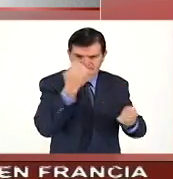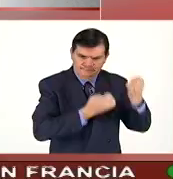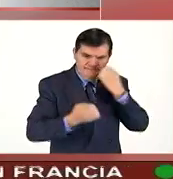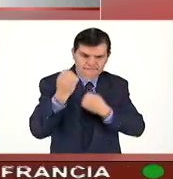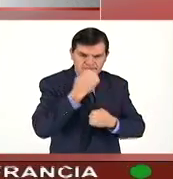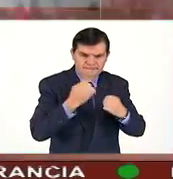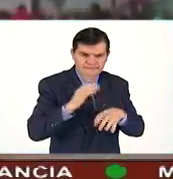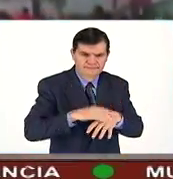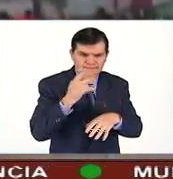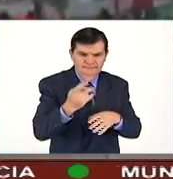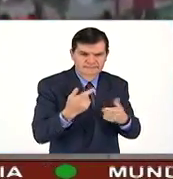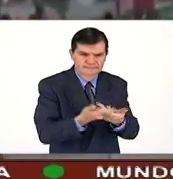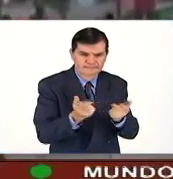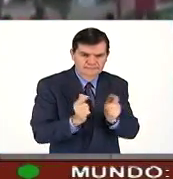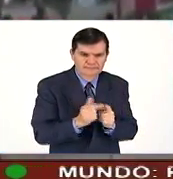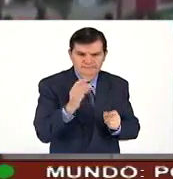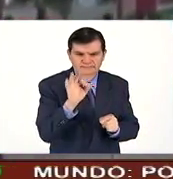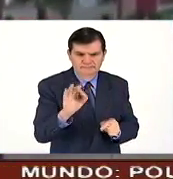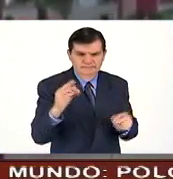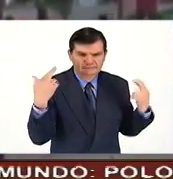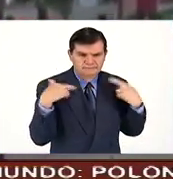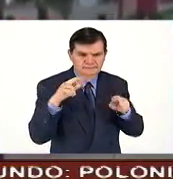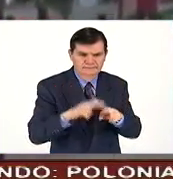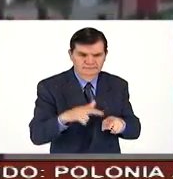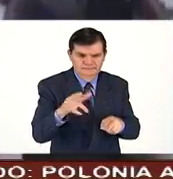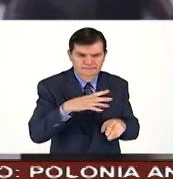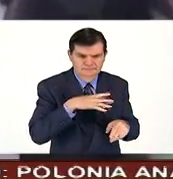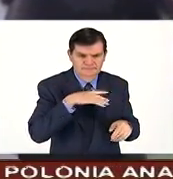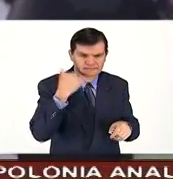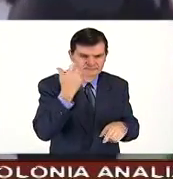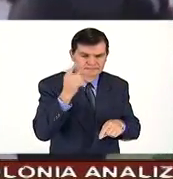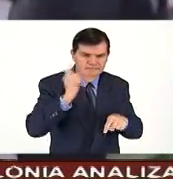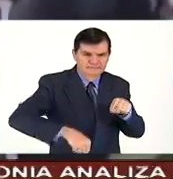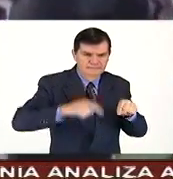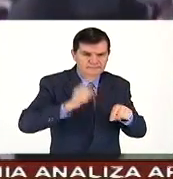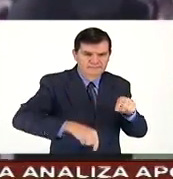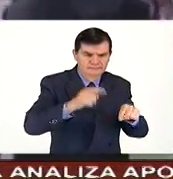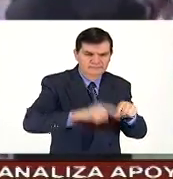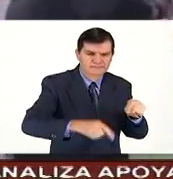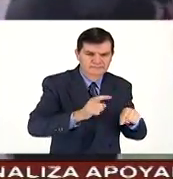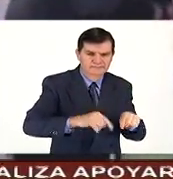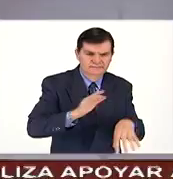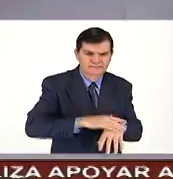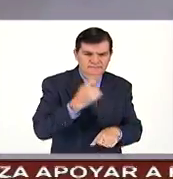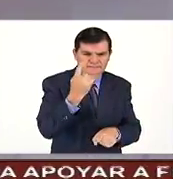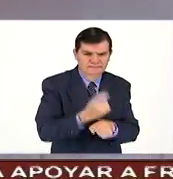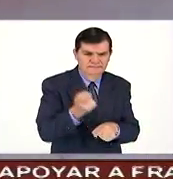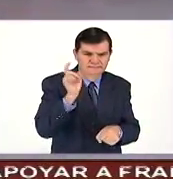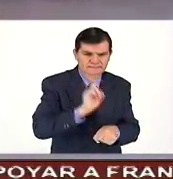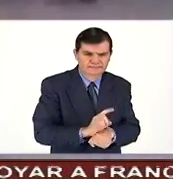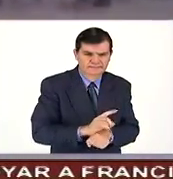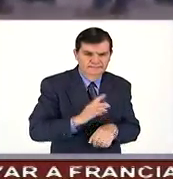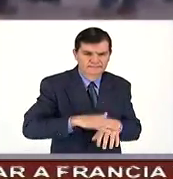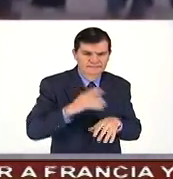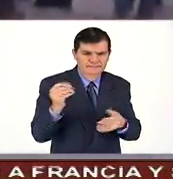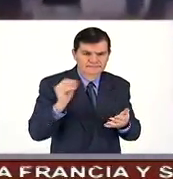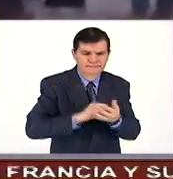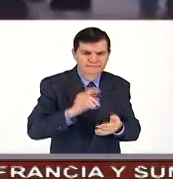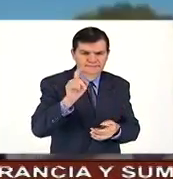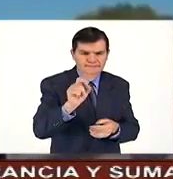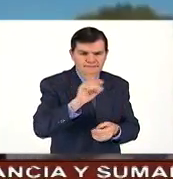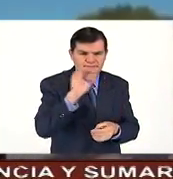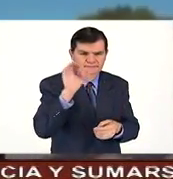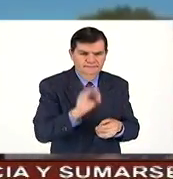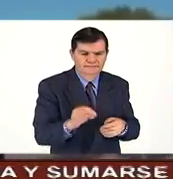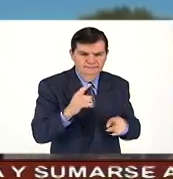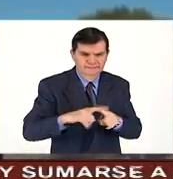evaluados, a pesar de que un grupo de 40 maestros intentaron boicotearlo durante el primer día y ocasionó que el 20%